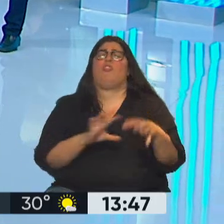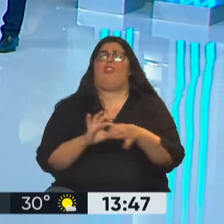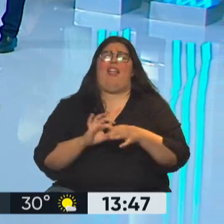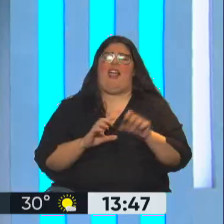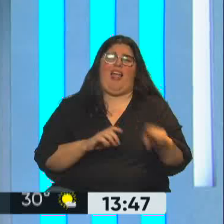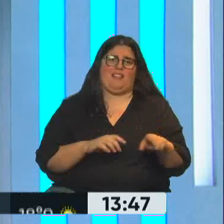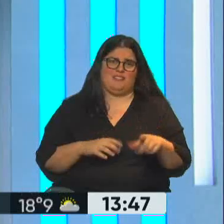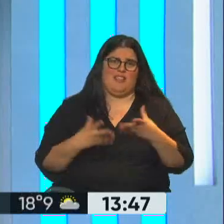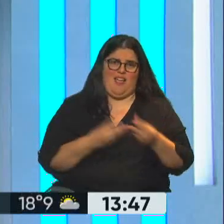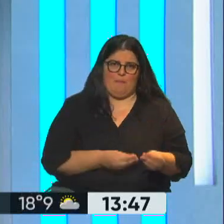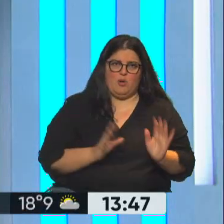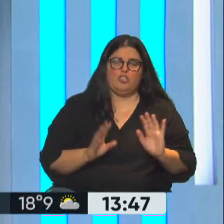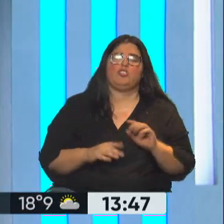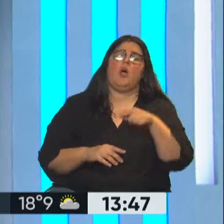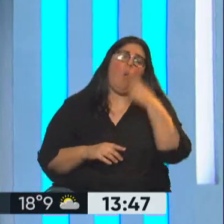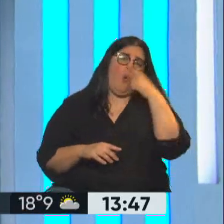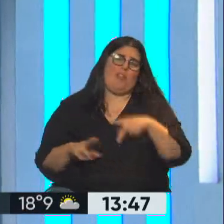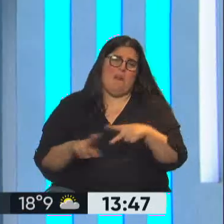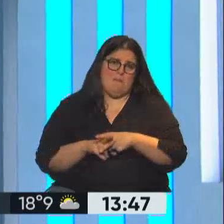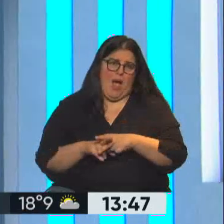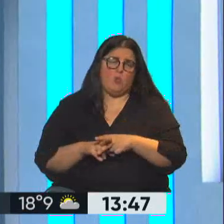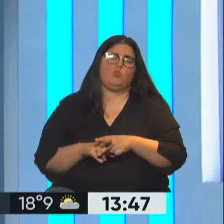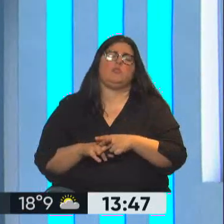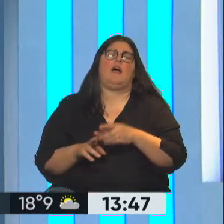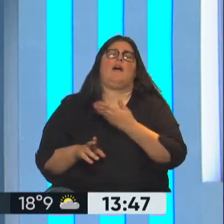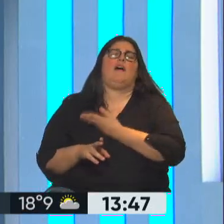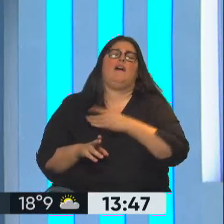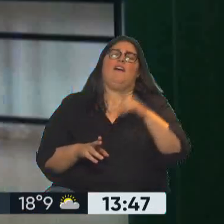el capítulo Brasil, hacemos la última pausa. Félix Taylor y el adelanto de este tema. Ya estamos.